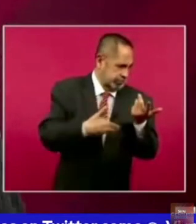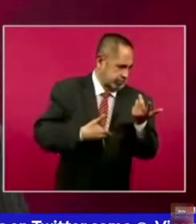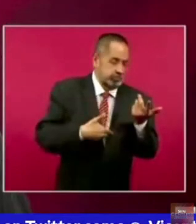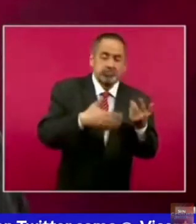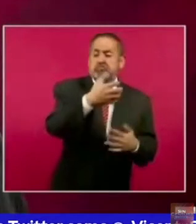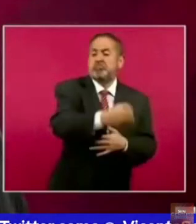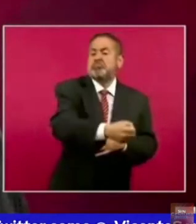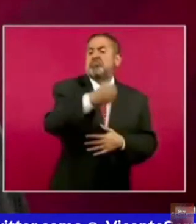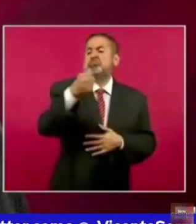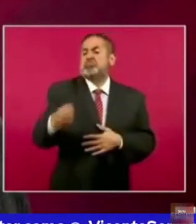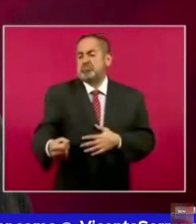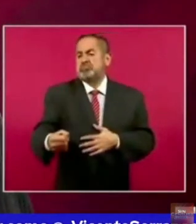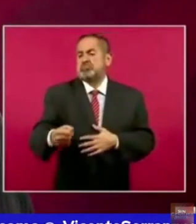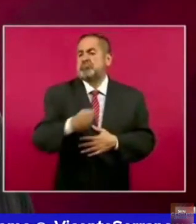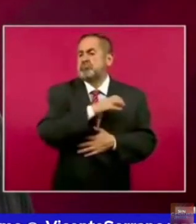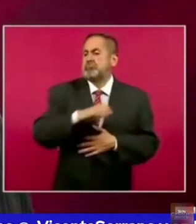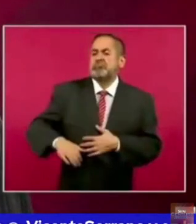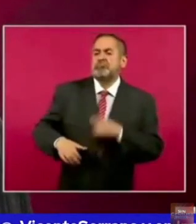imponían candidatos